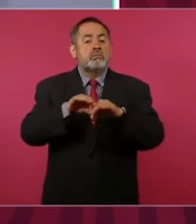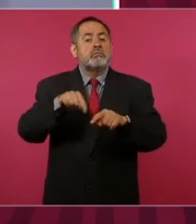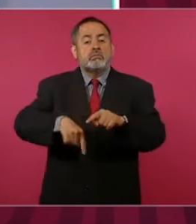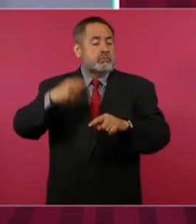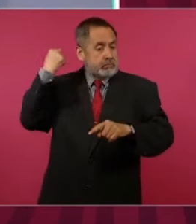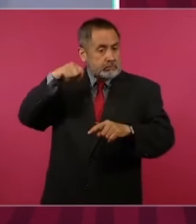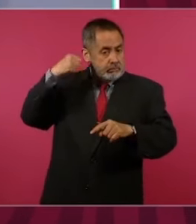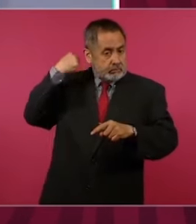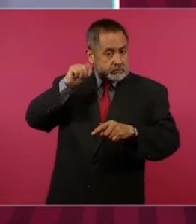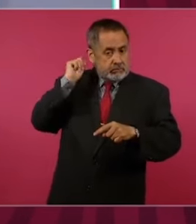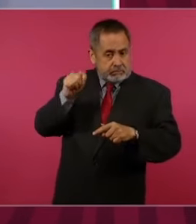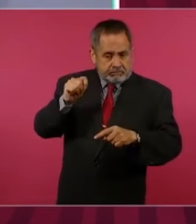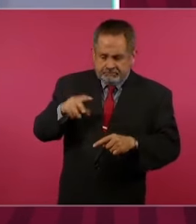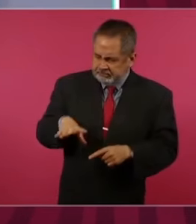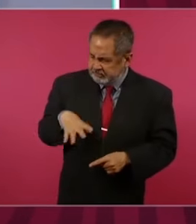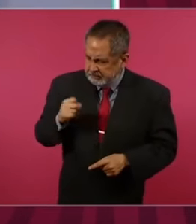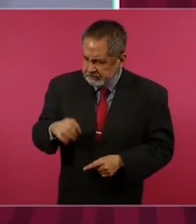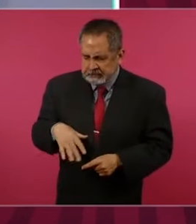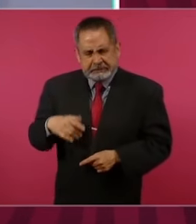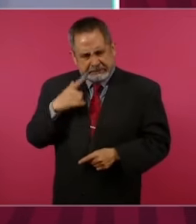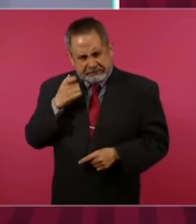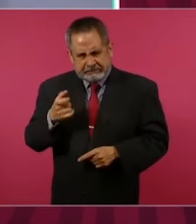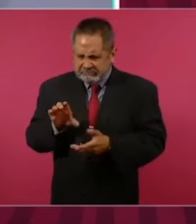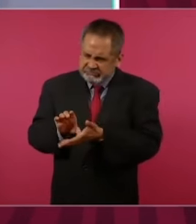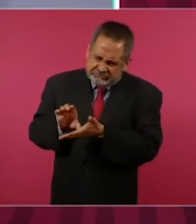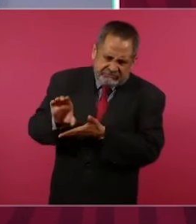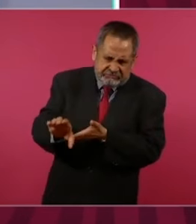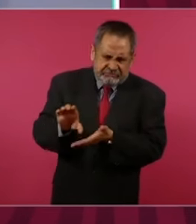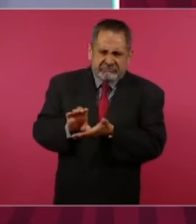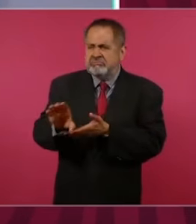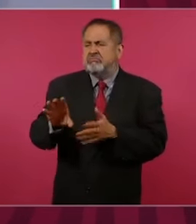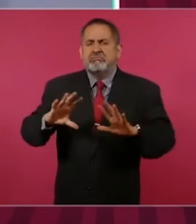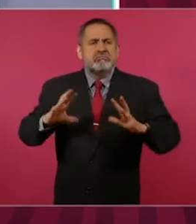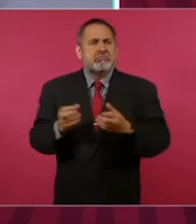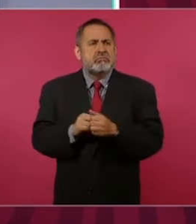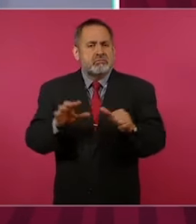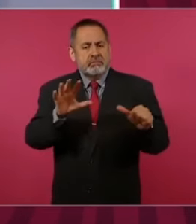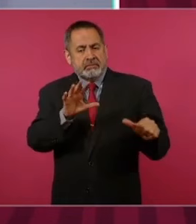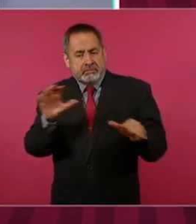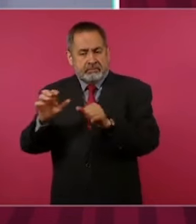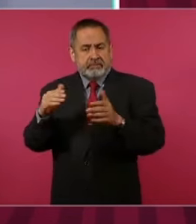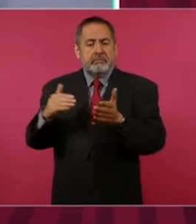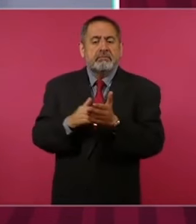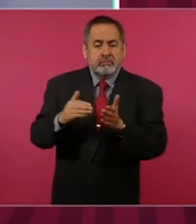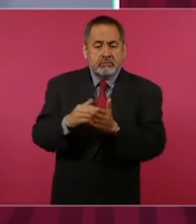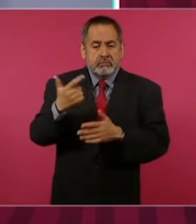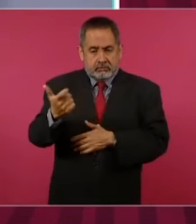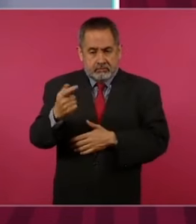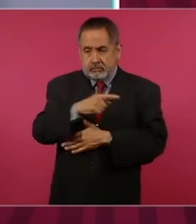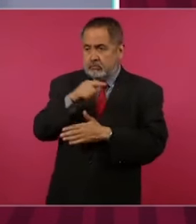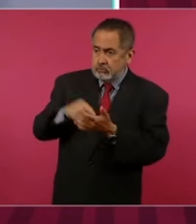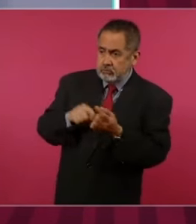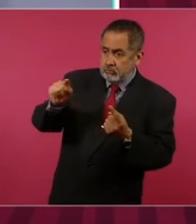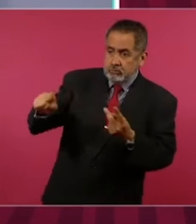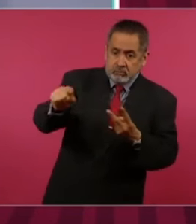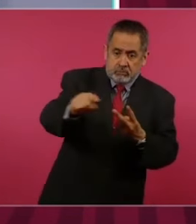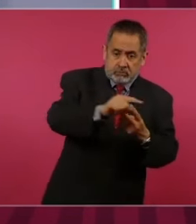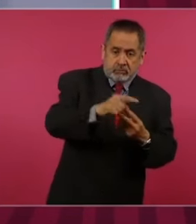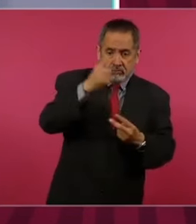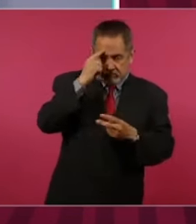Tabasco hemos hecho un esfuerzo e invertido alrededor de 600 millones de pesos en centros de salud también para